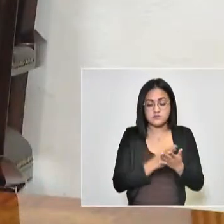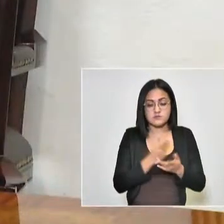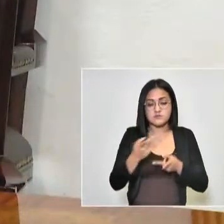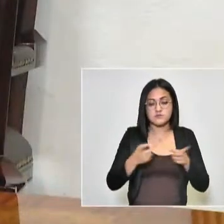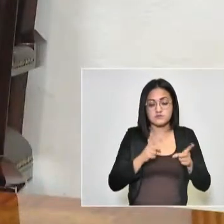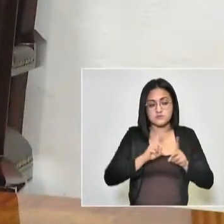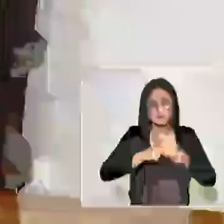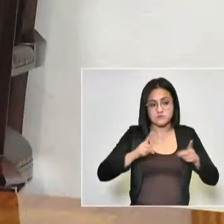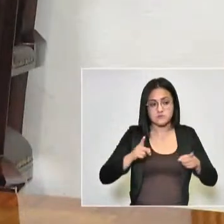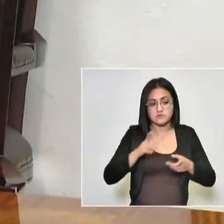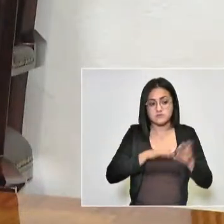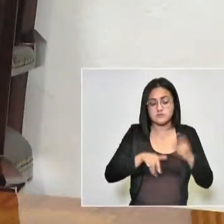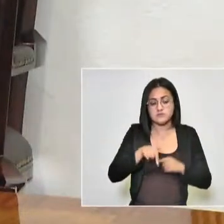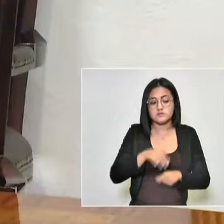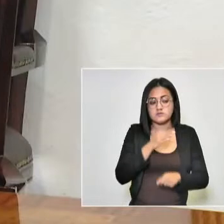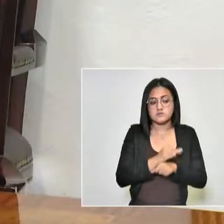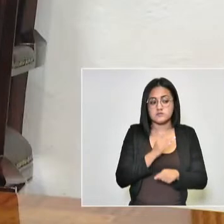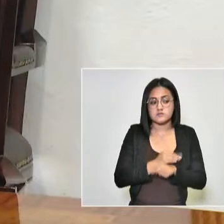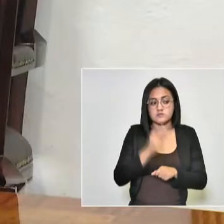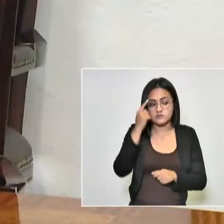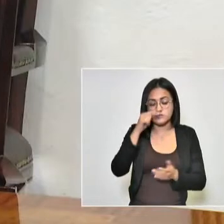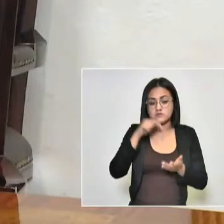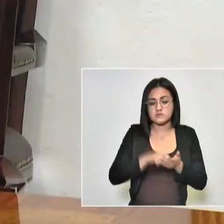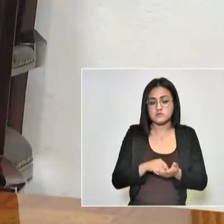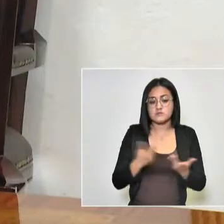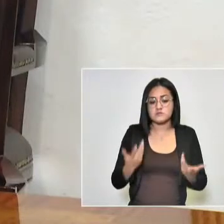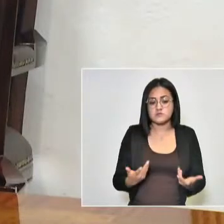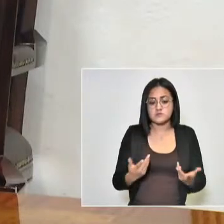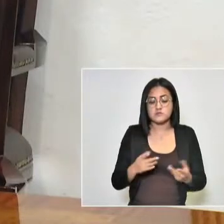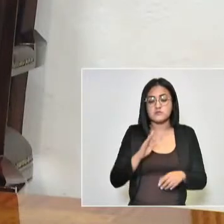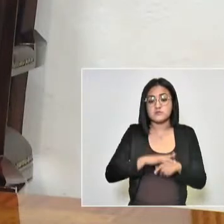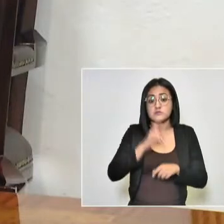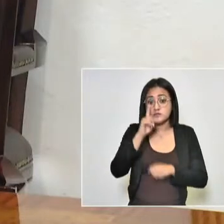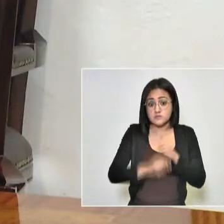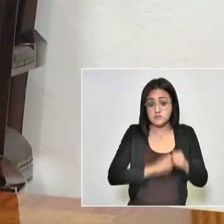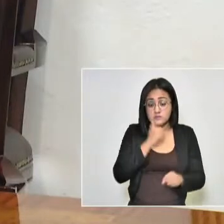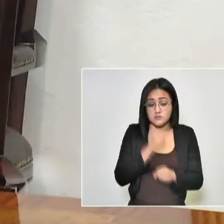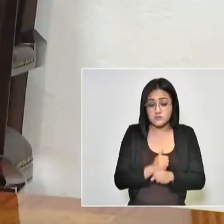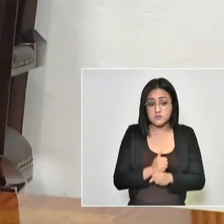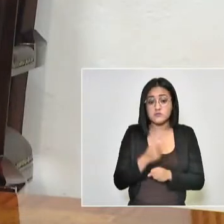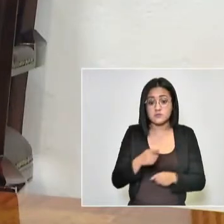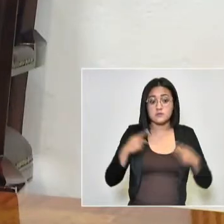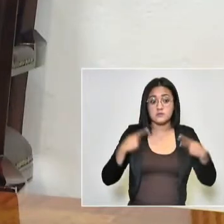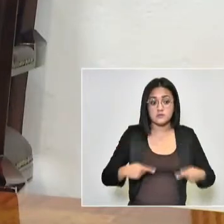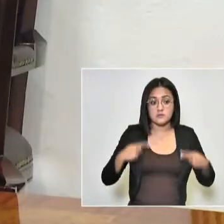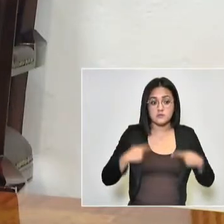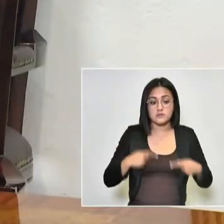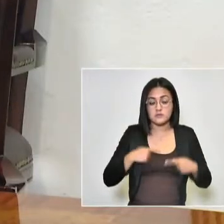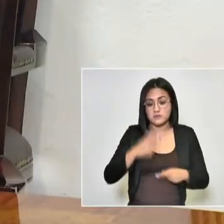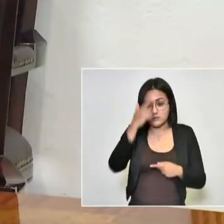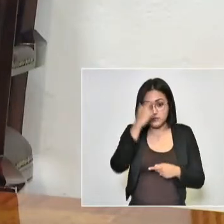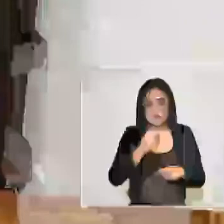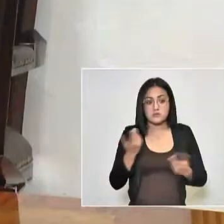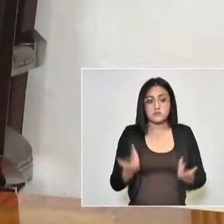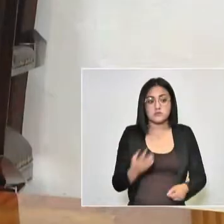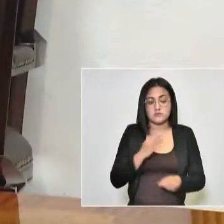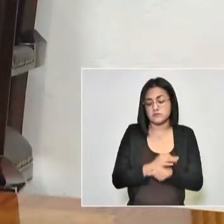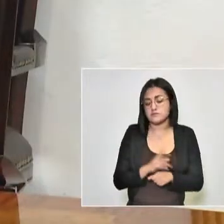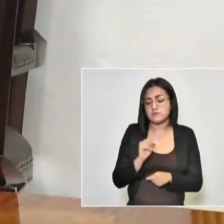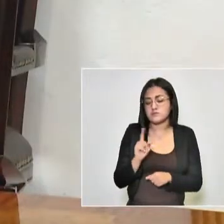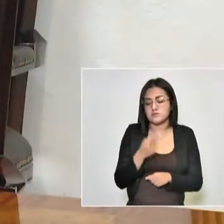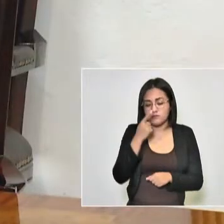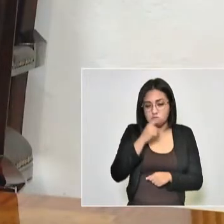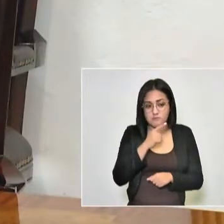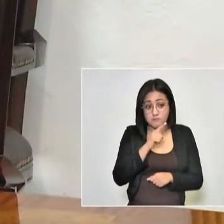desarrollo urbano. De otra manera, y se les explicó hace más de un año a estas personas las razones, no es factible